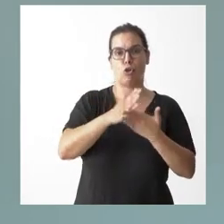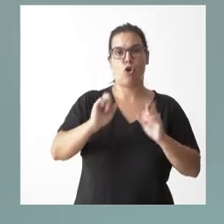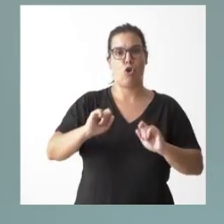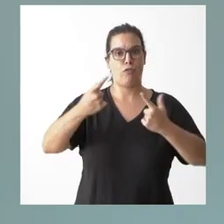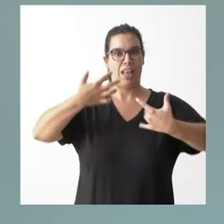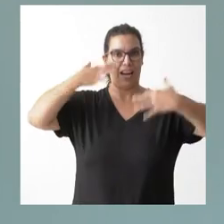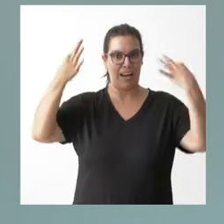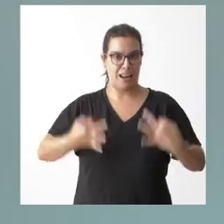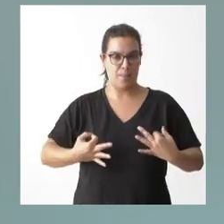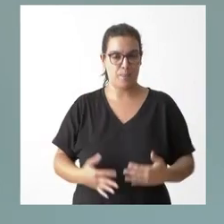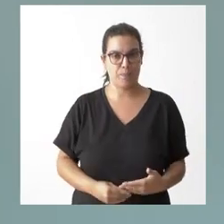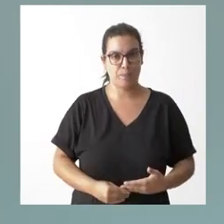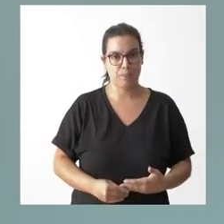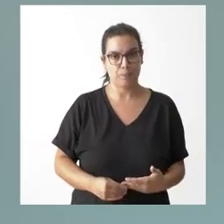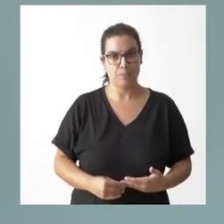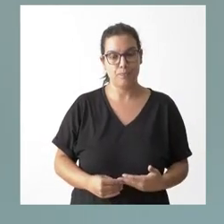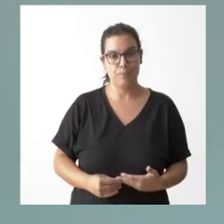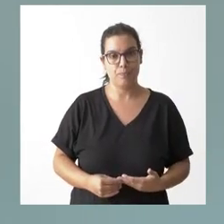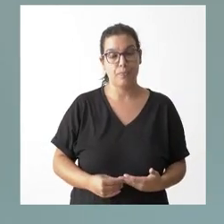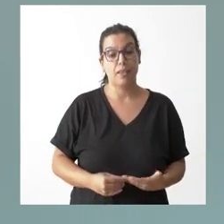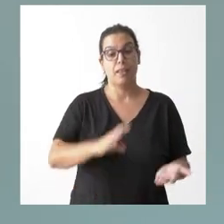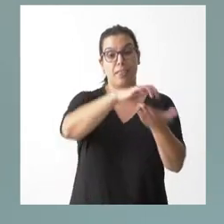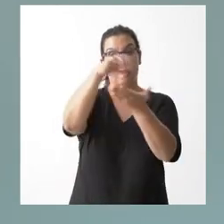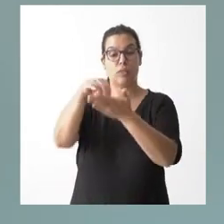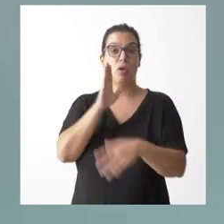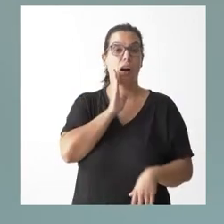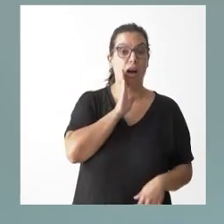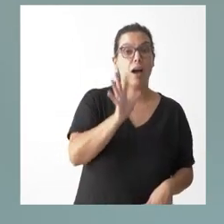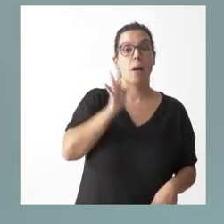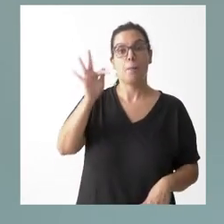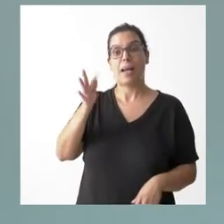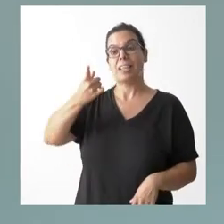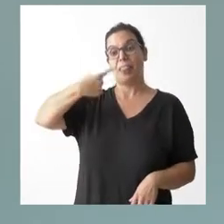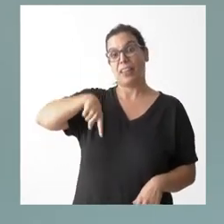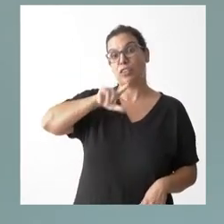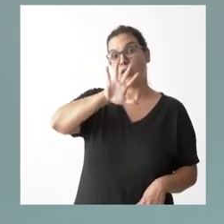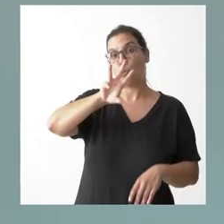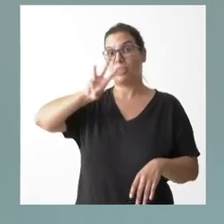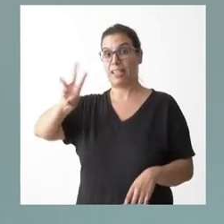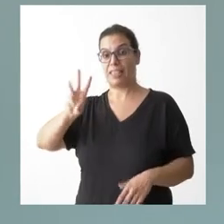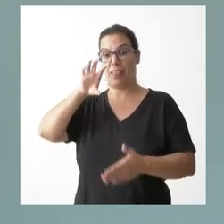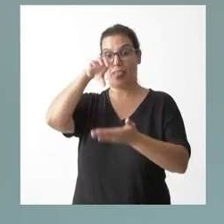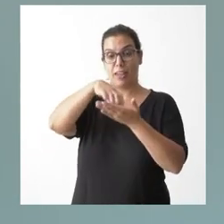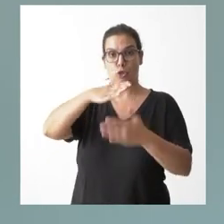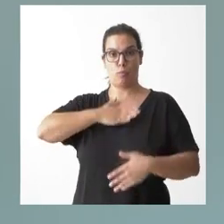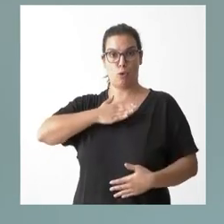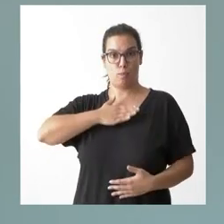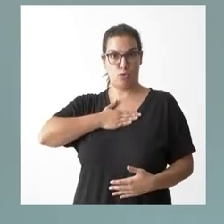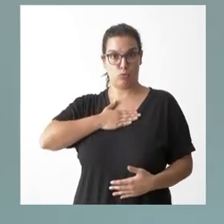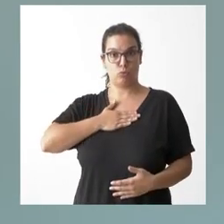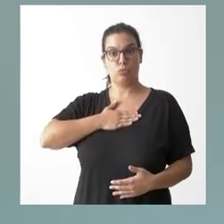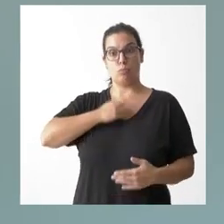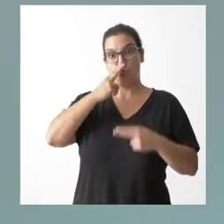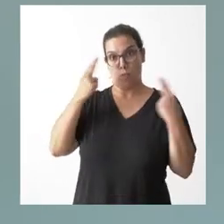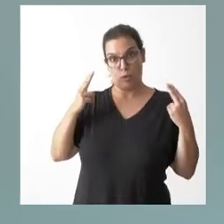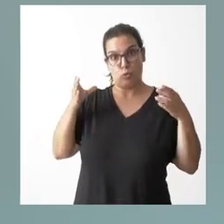una realidad. A estos centros hay que sumar también los 153 centros que son de titularidad pública, o sea, de la Junta de Castilla y